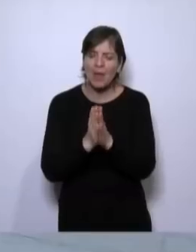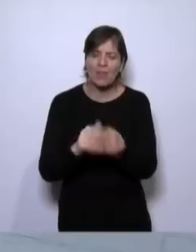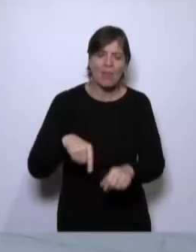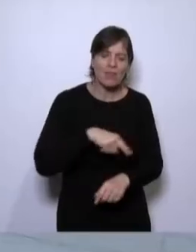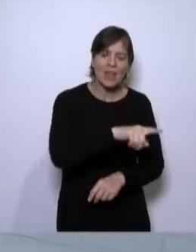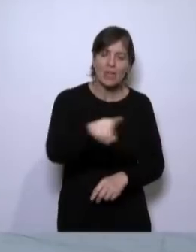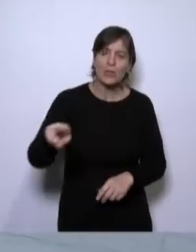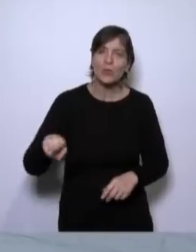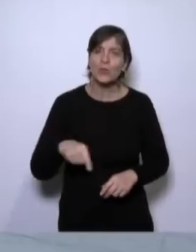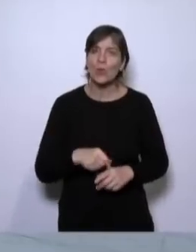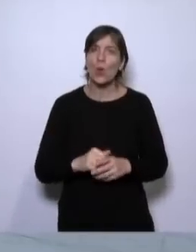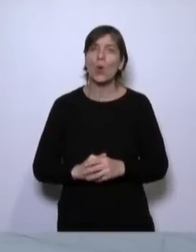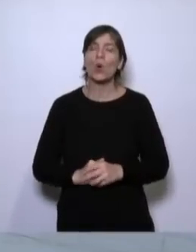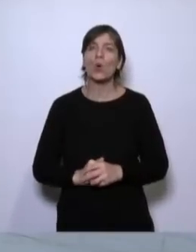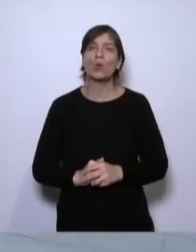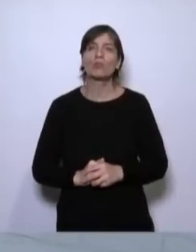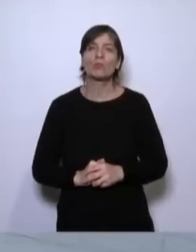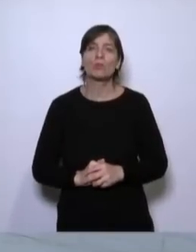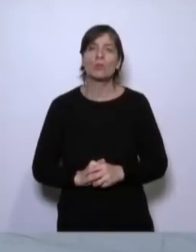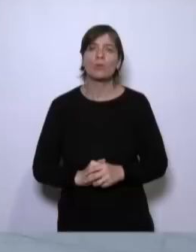ten piedad de